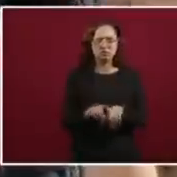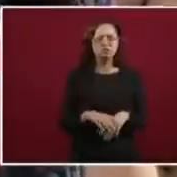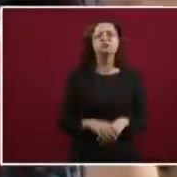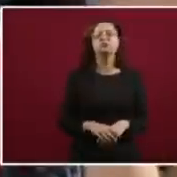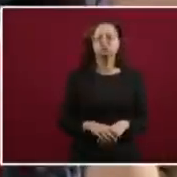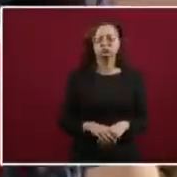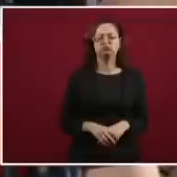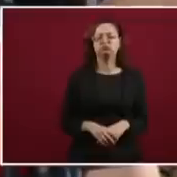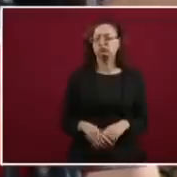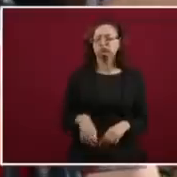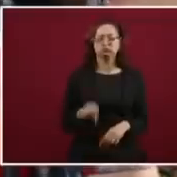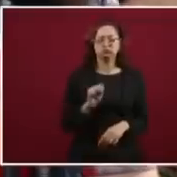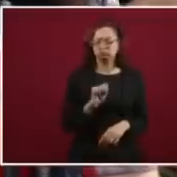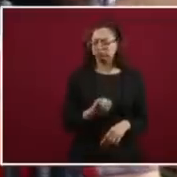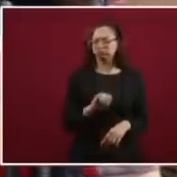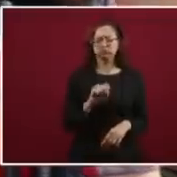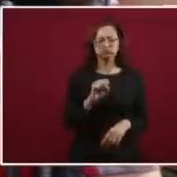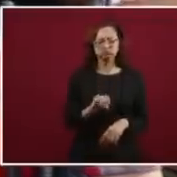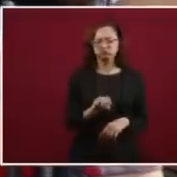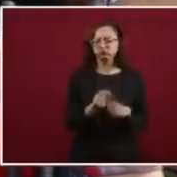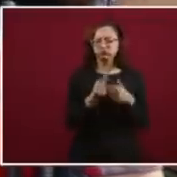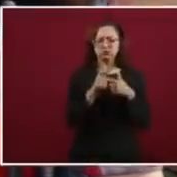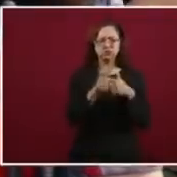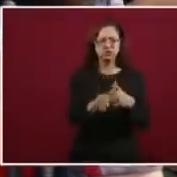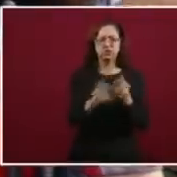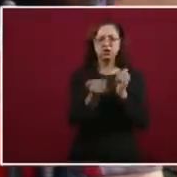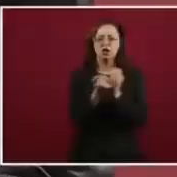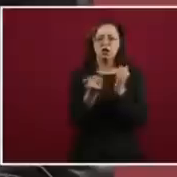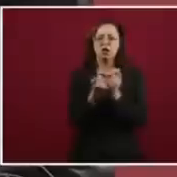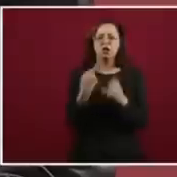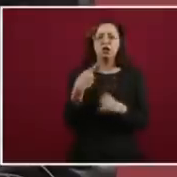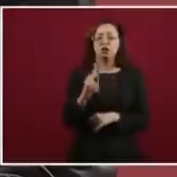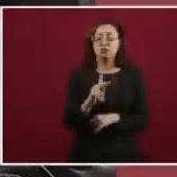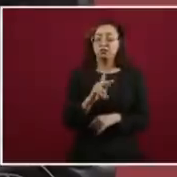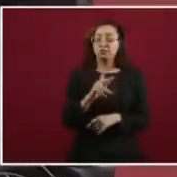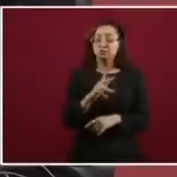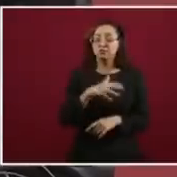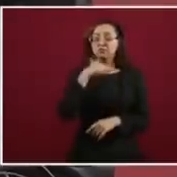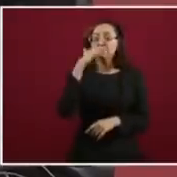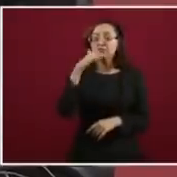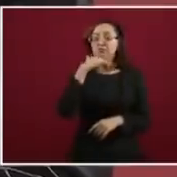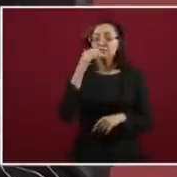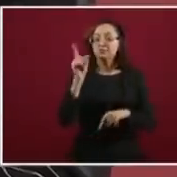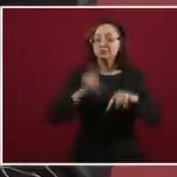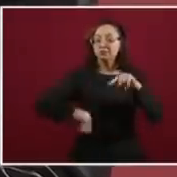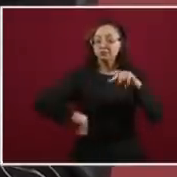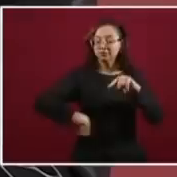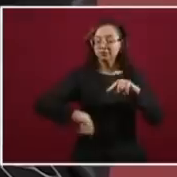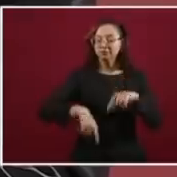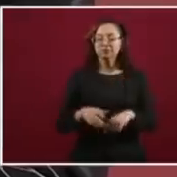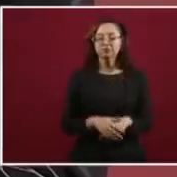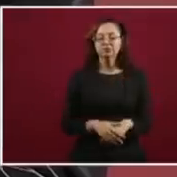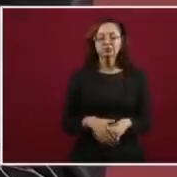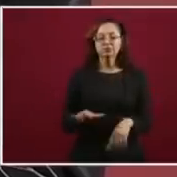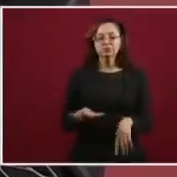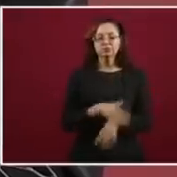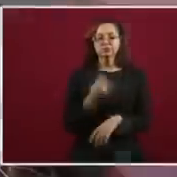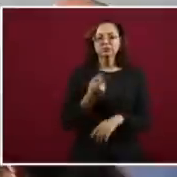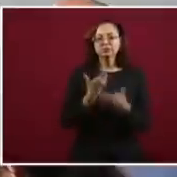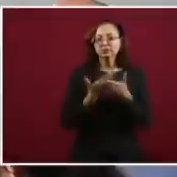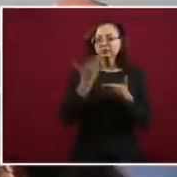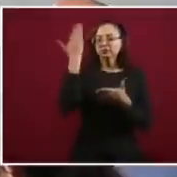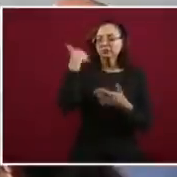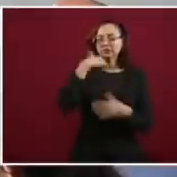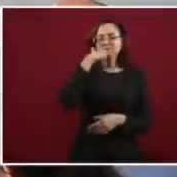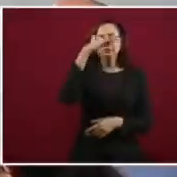nada más este sin corrupción porque había mucha corrupción